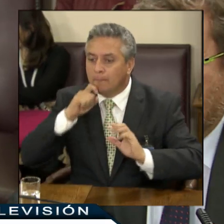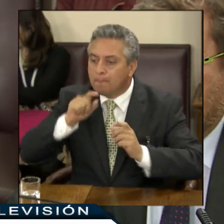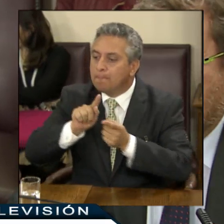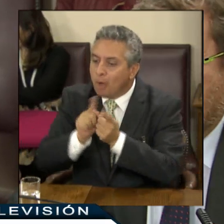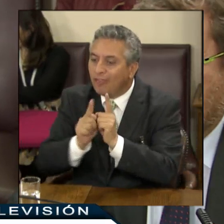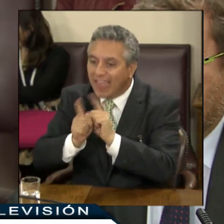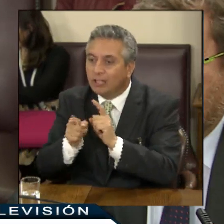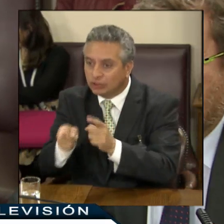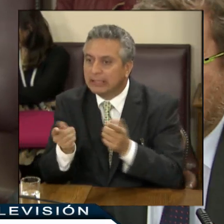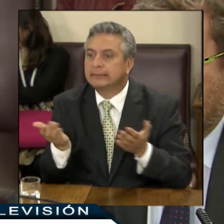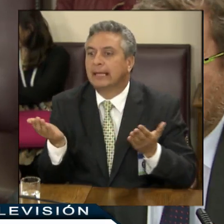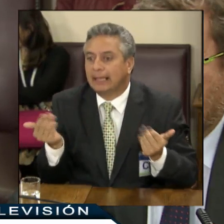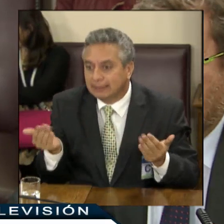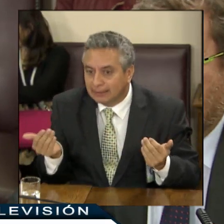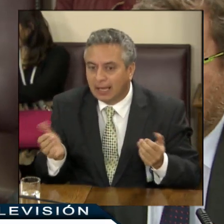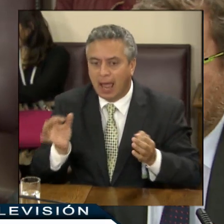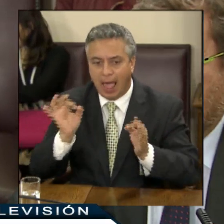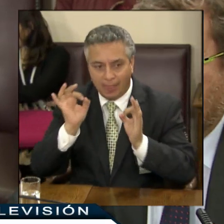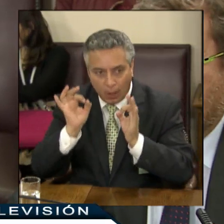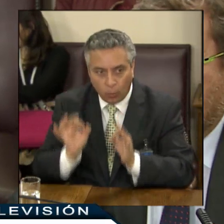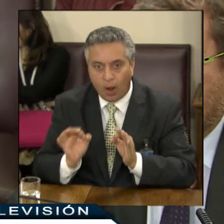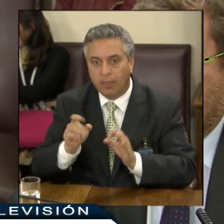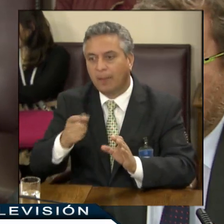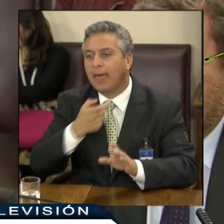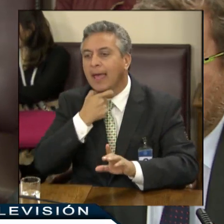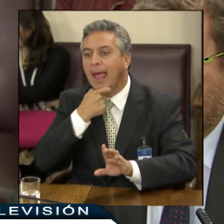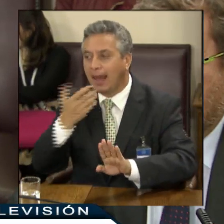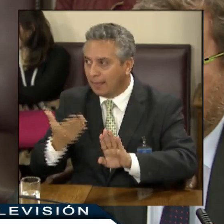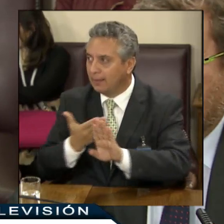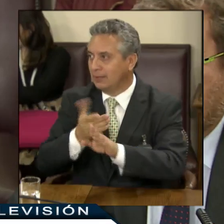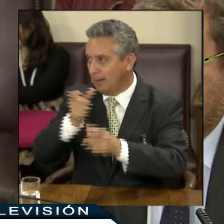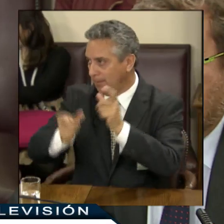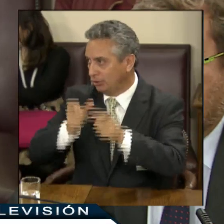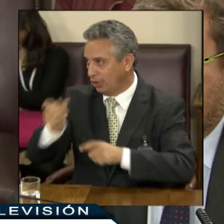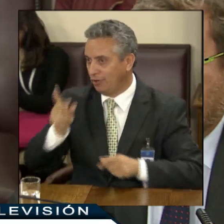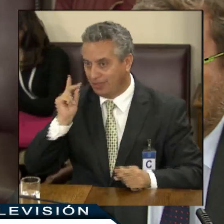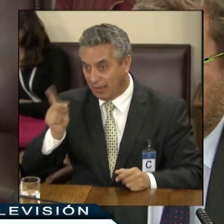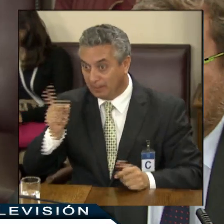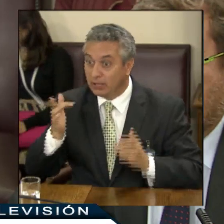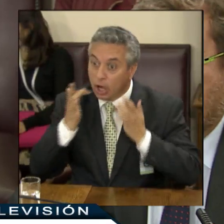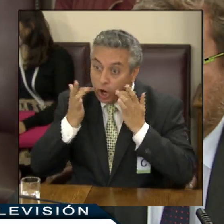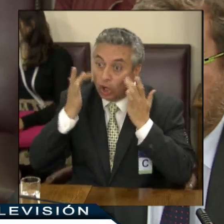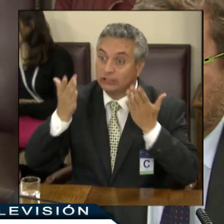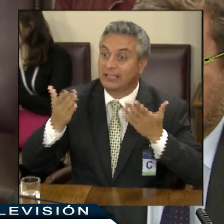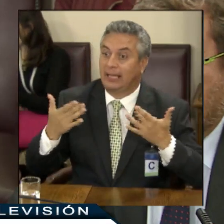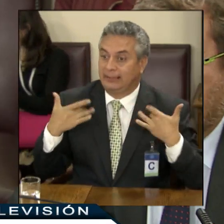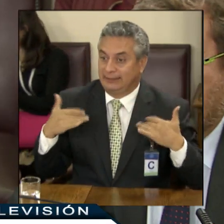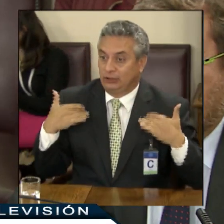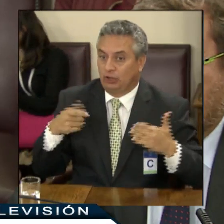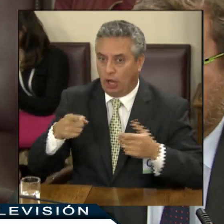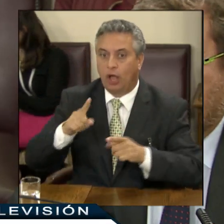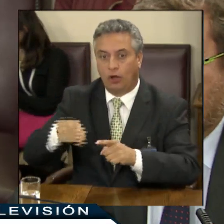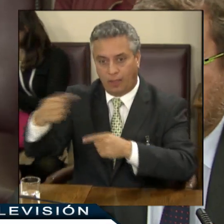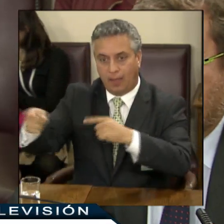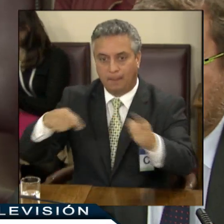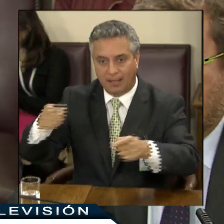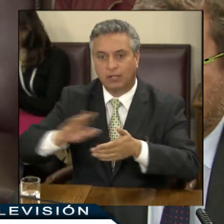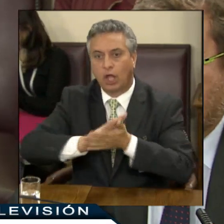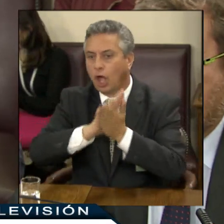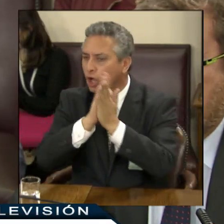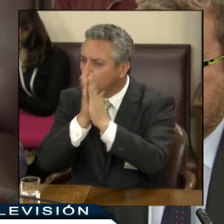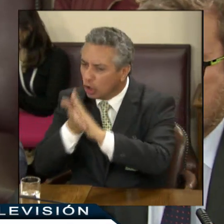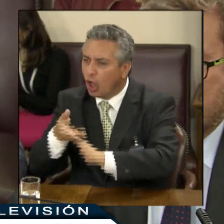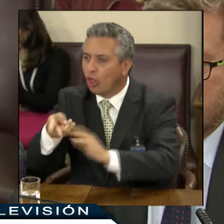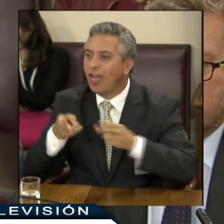adaptaciones necesarias y adecuadas para garantizar a las personas con discapacidad el goce o ejercicio en igualdad de condiciones con las demás de todos los